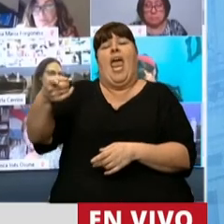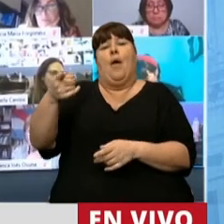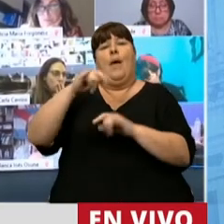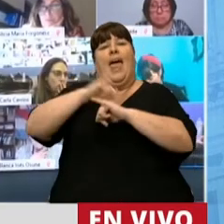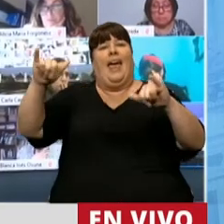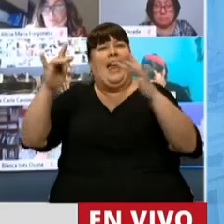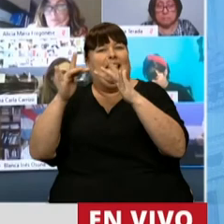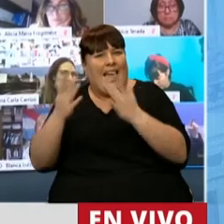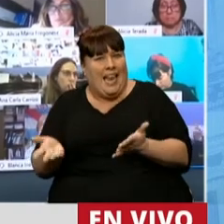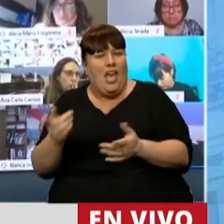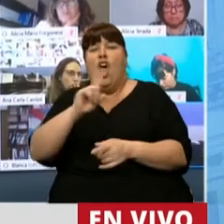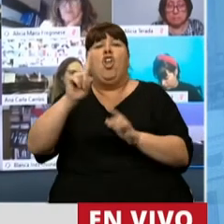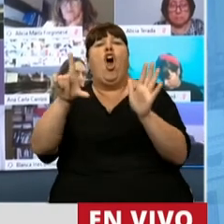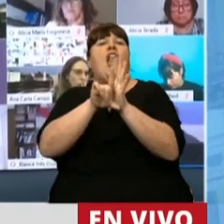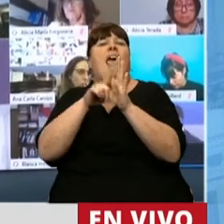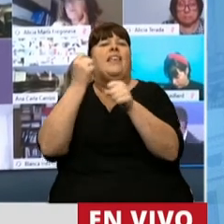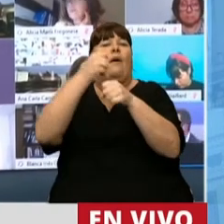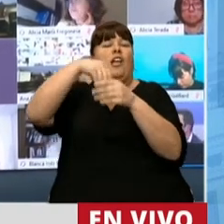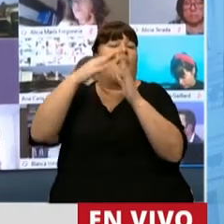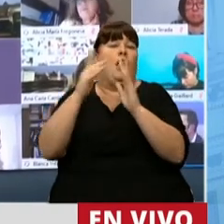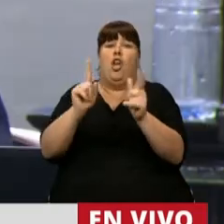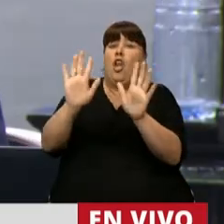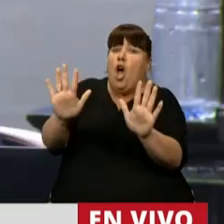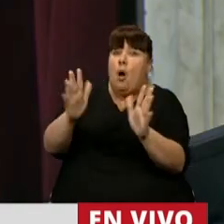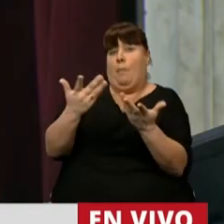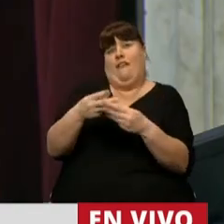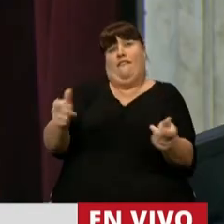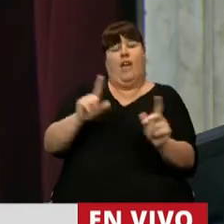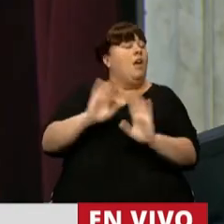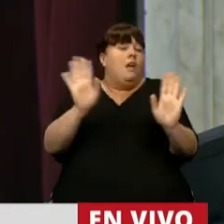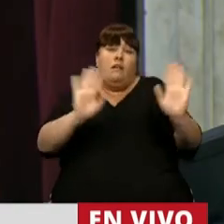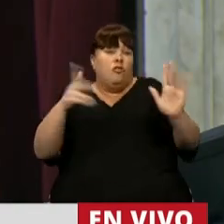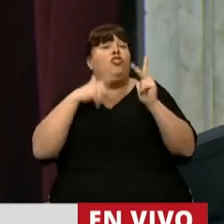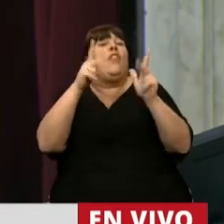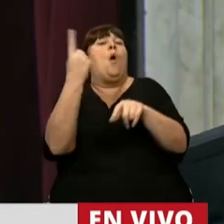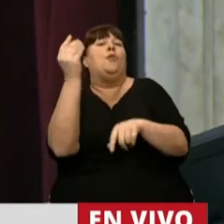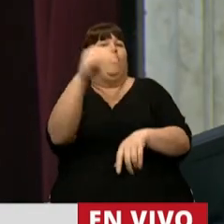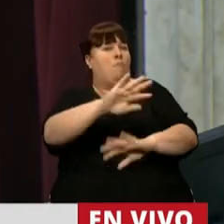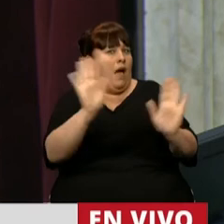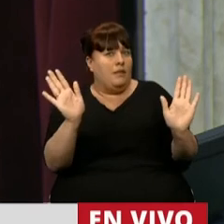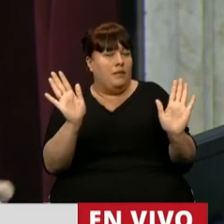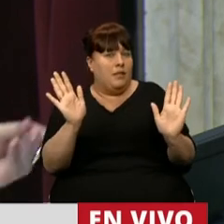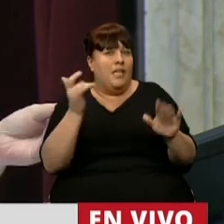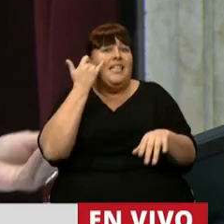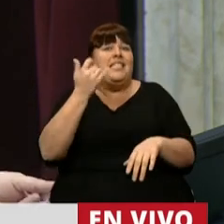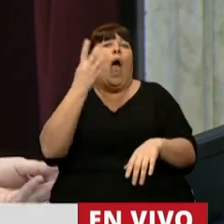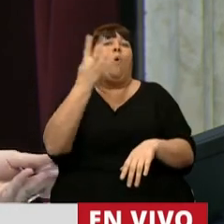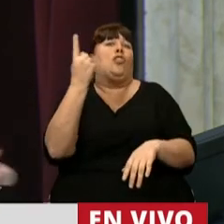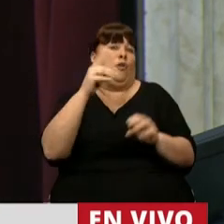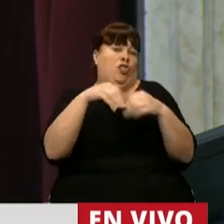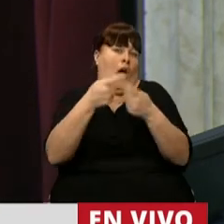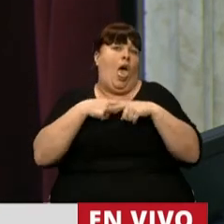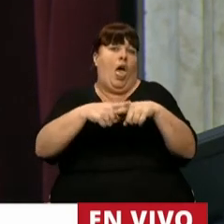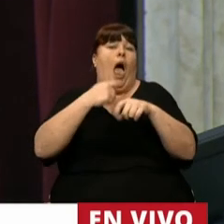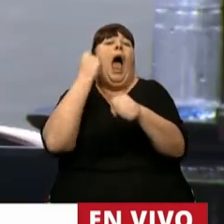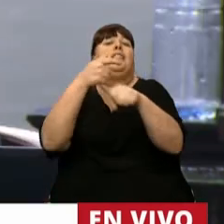redes sociales. Gracias, no con diputado, una ley de teletrabajo el tiempo. No, pero déjame terminar, estoy terminando. Diputado, le di 1 minuto más. Llevamos 4 minutos discutiendo